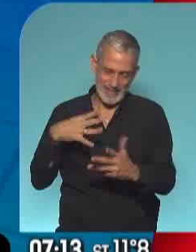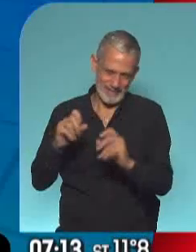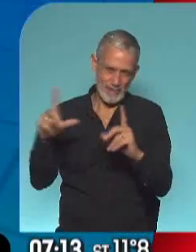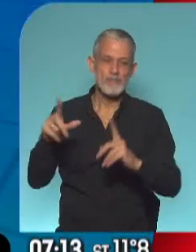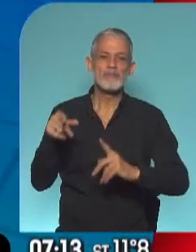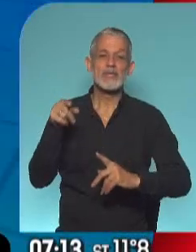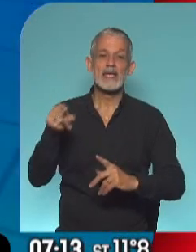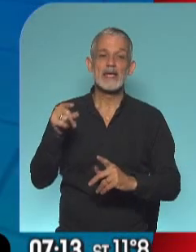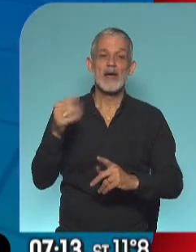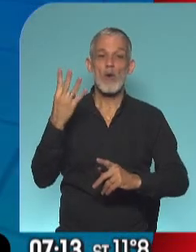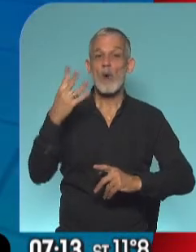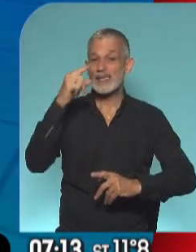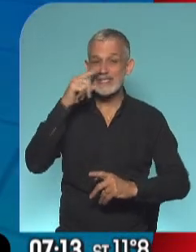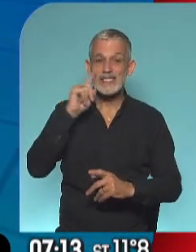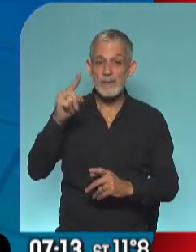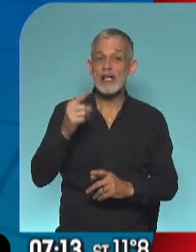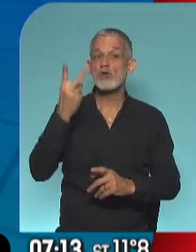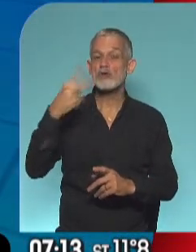también lo que es, ahí vemos,